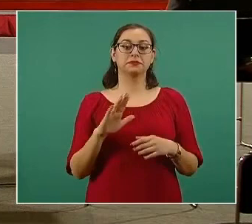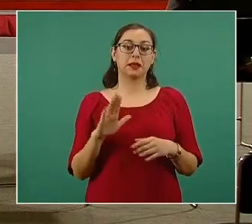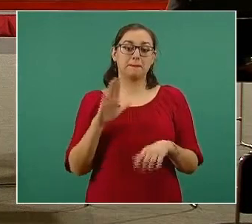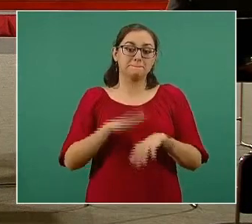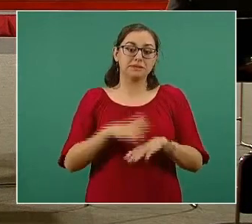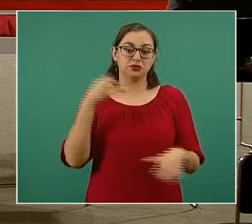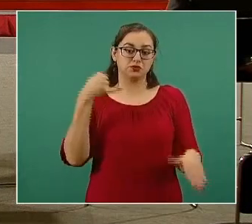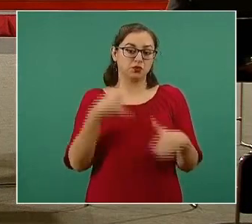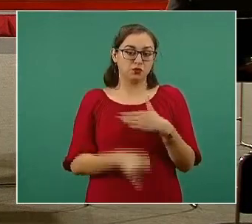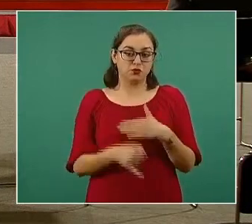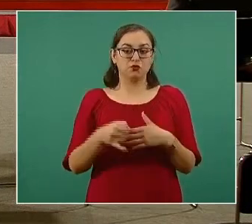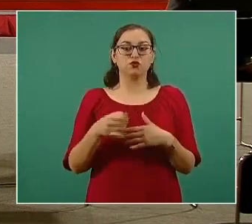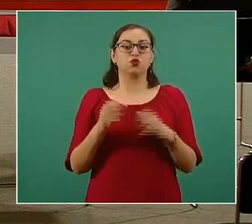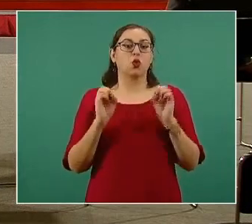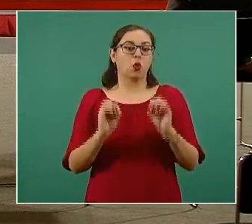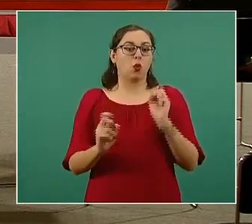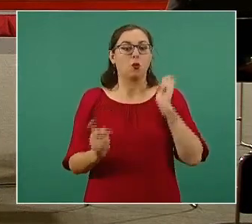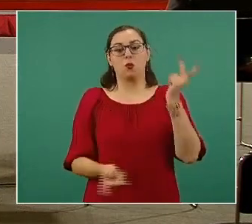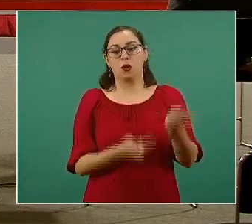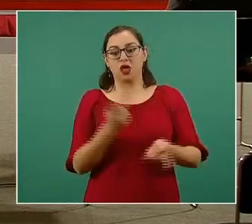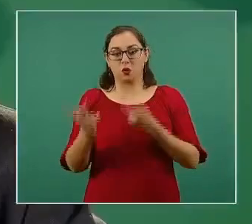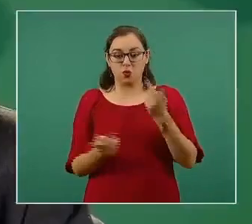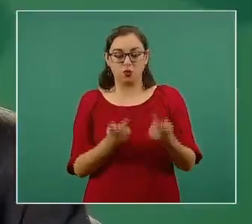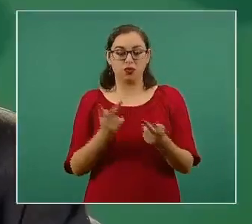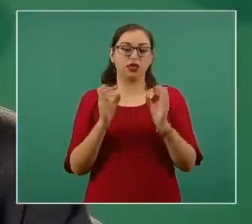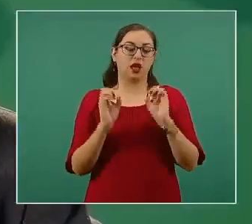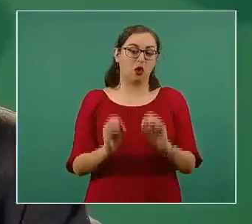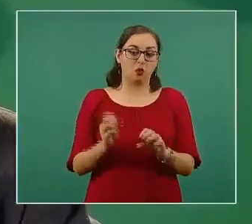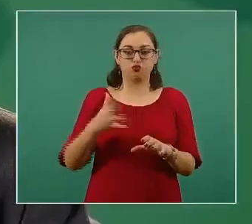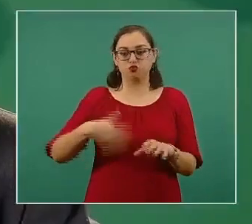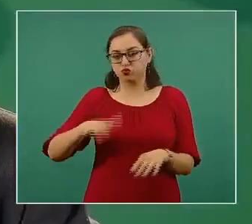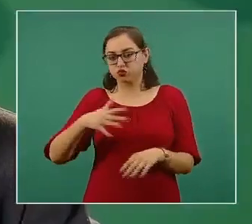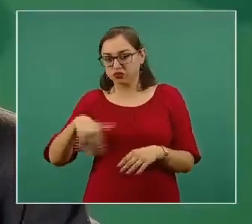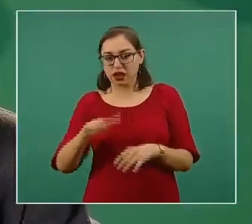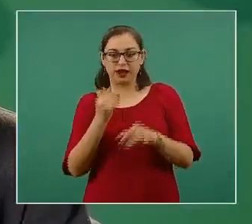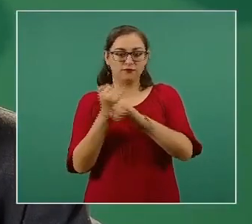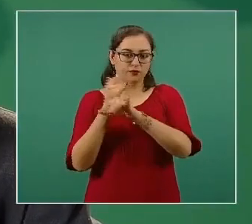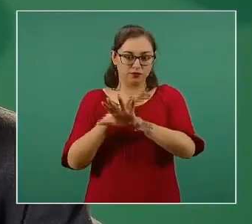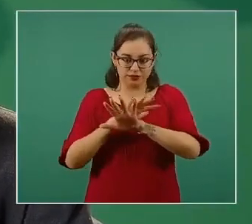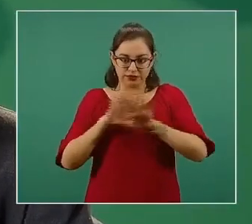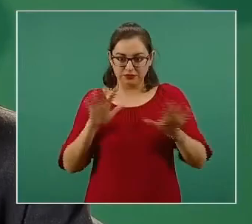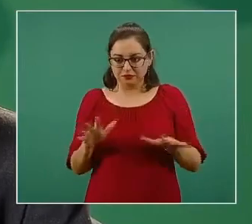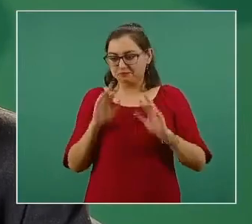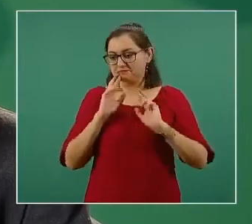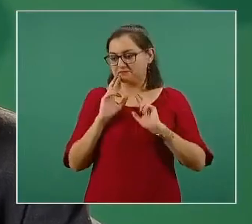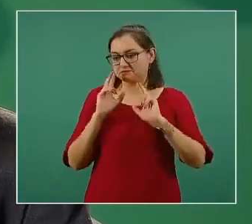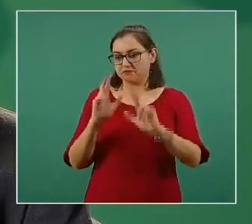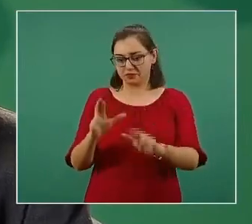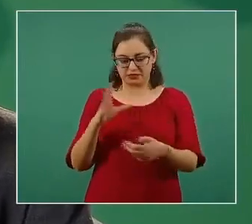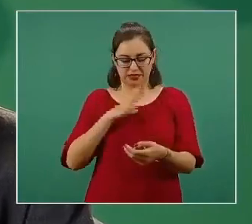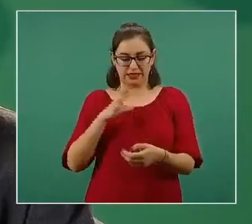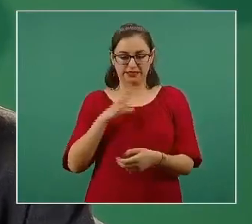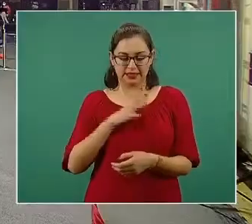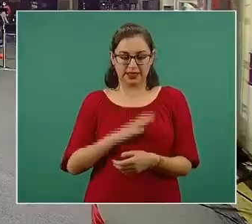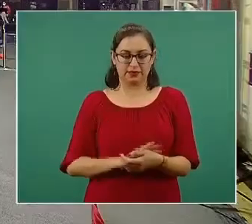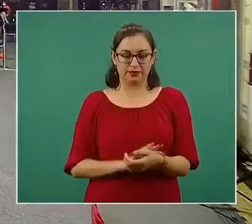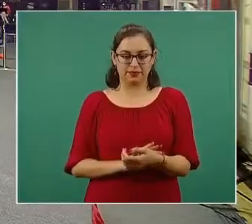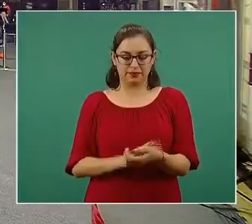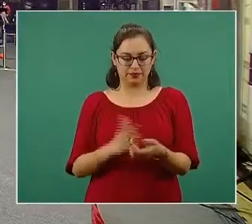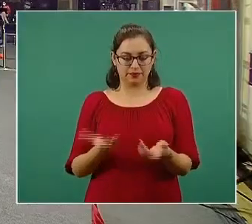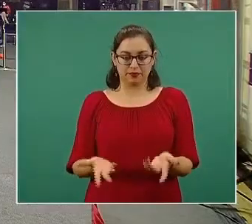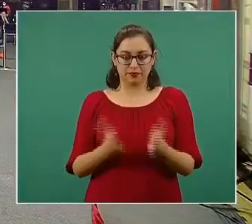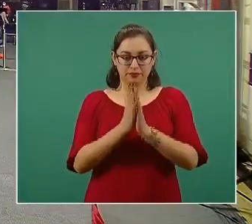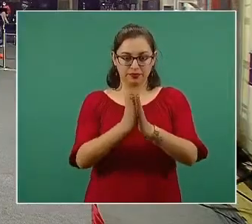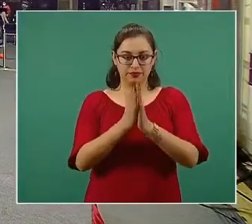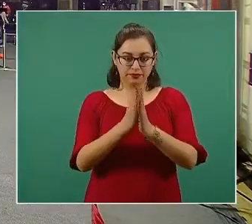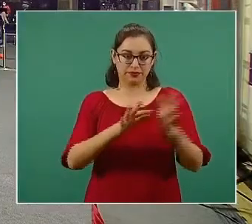más, hacer alguna pregunta o encontrar las respuestas a preguntas ya formuladas por otras personas. Por